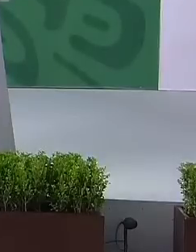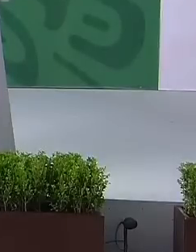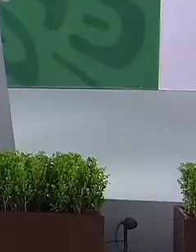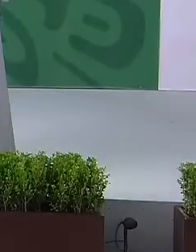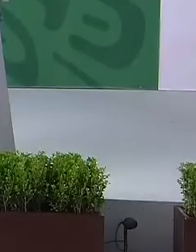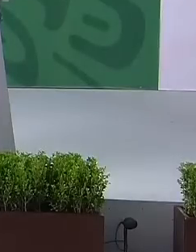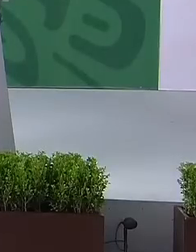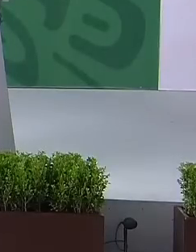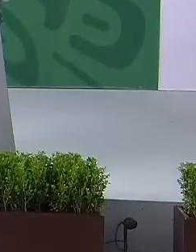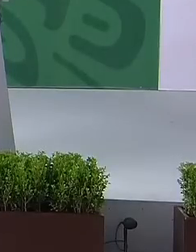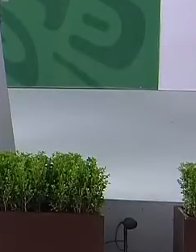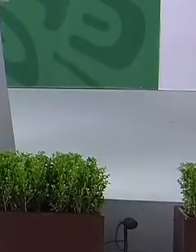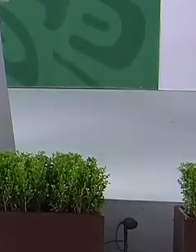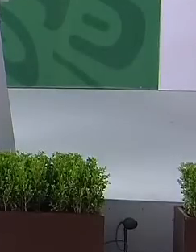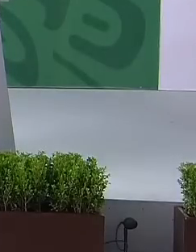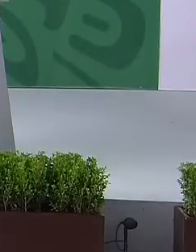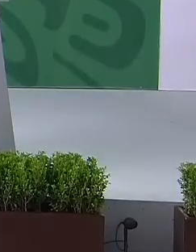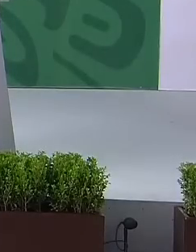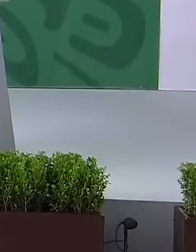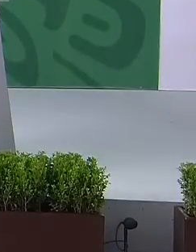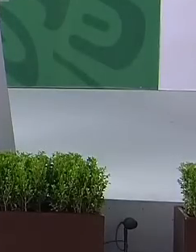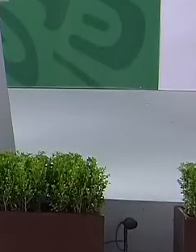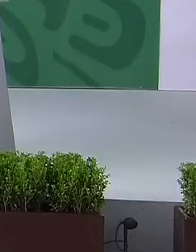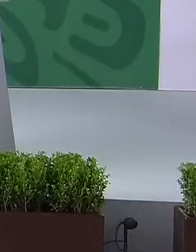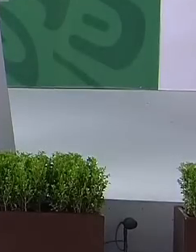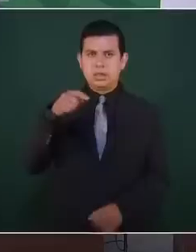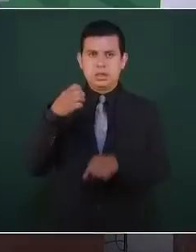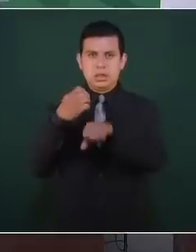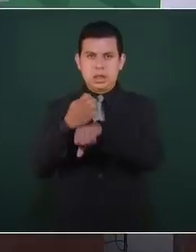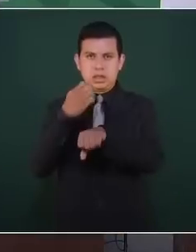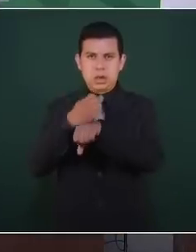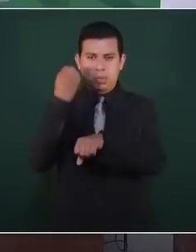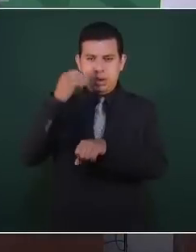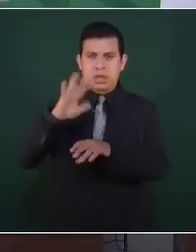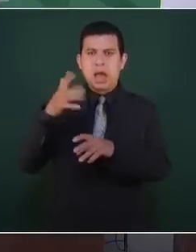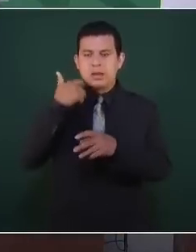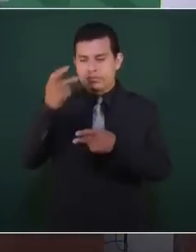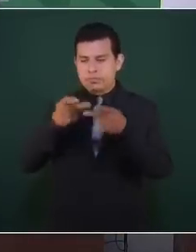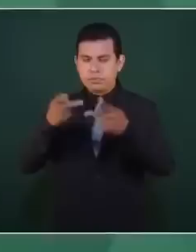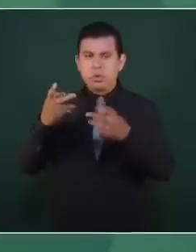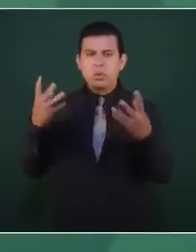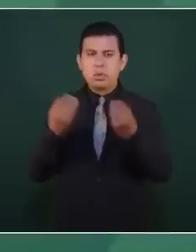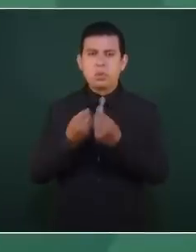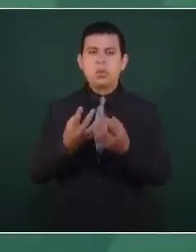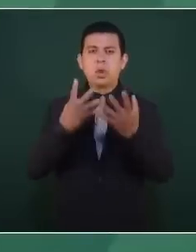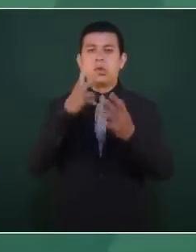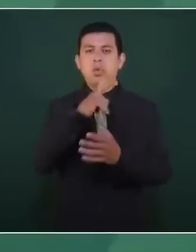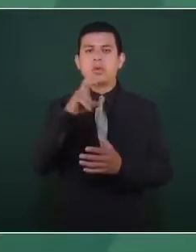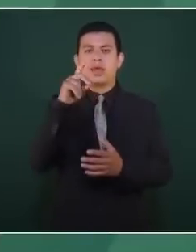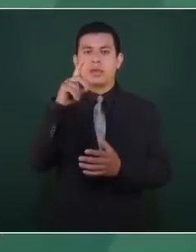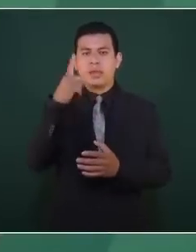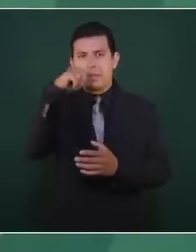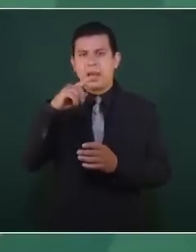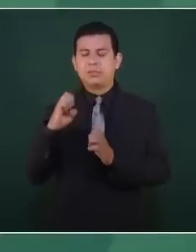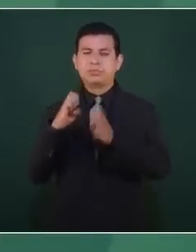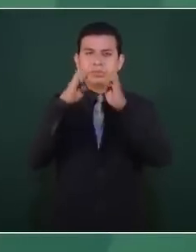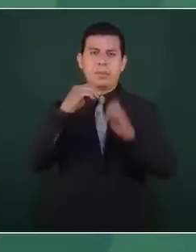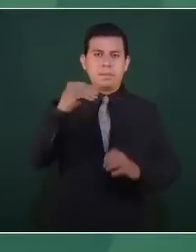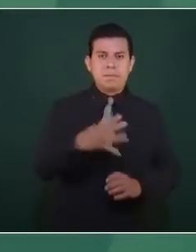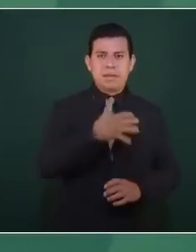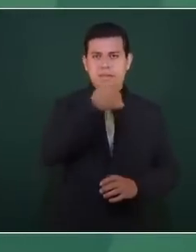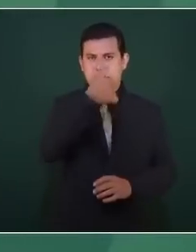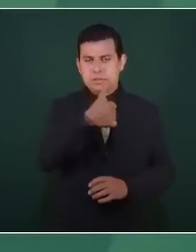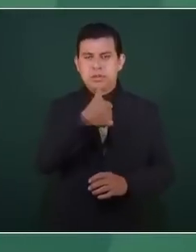Bienestar, se tienen proyectadas aquí en el estado construir 230 sucursales. Se han